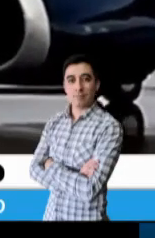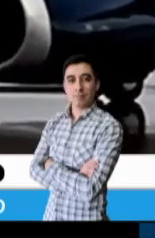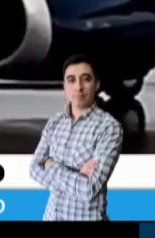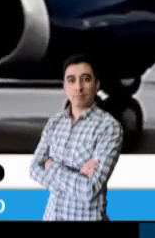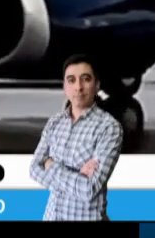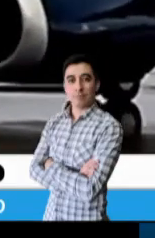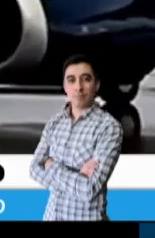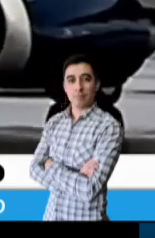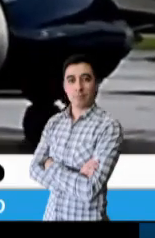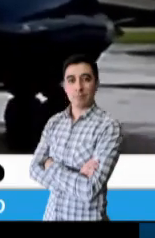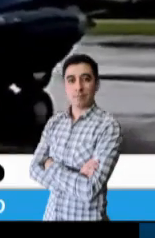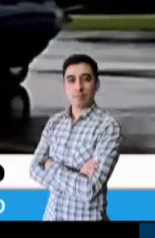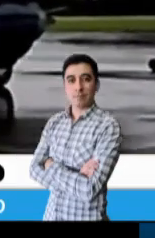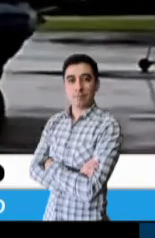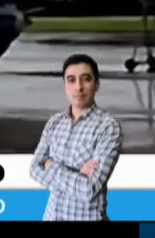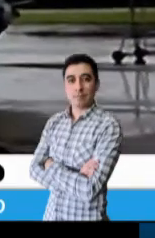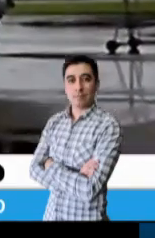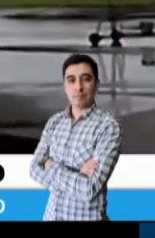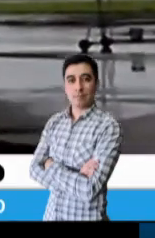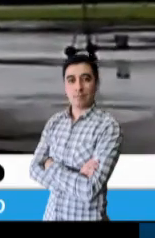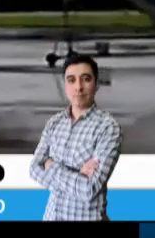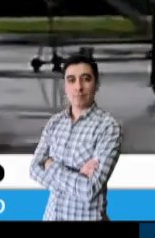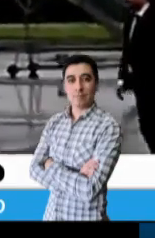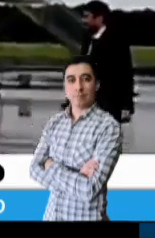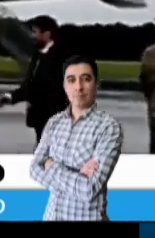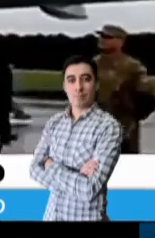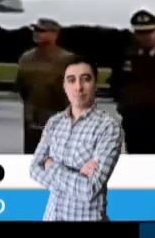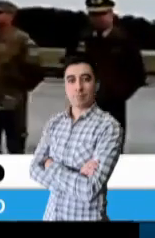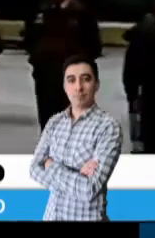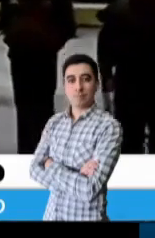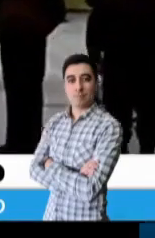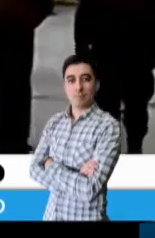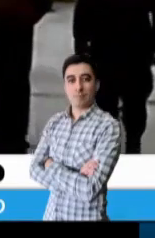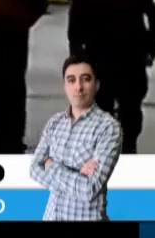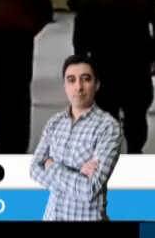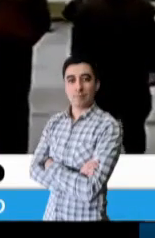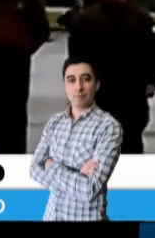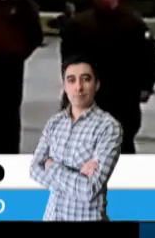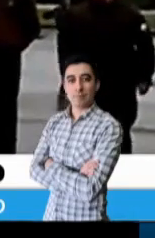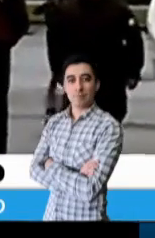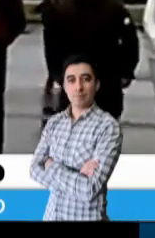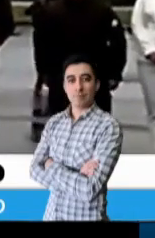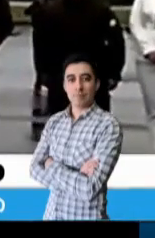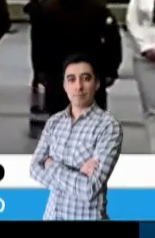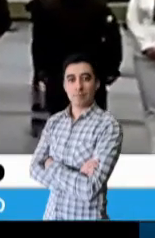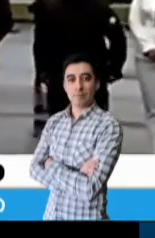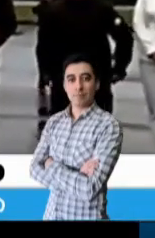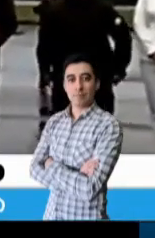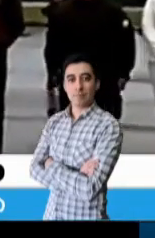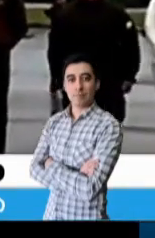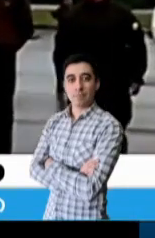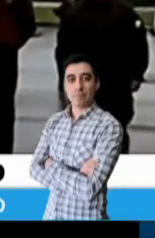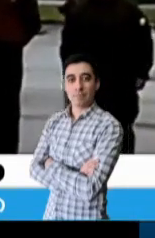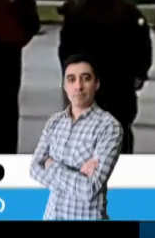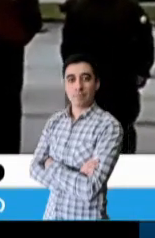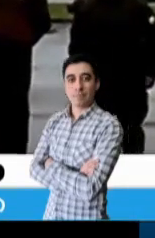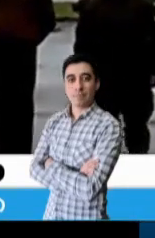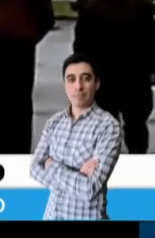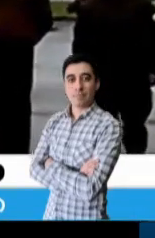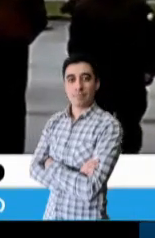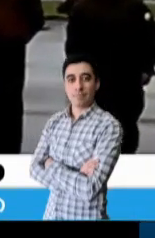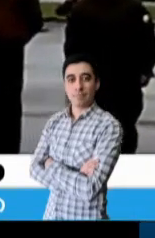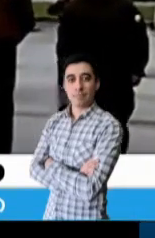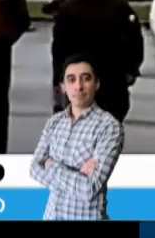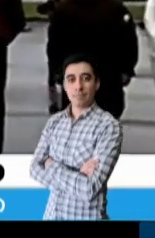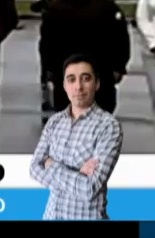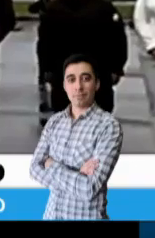Lonquimay, hoy temprano con estos distintos cortes de ruta y también algunos inmuebles quemados, es lo que se ha reportado por lo menos también